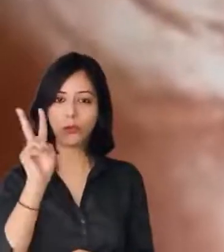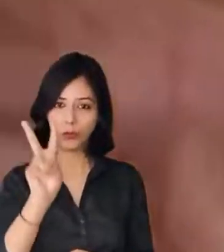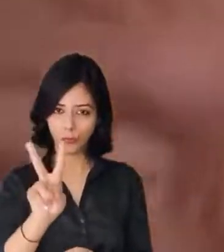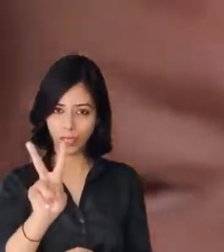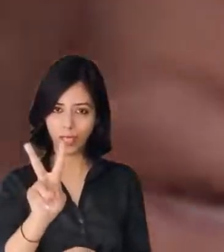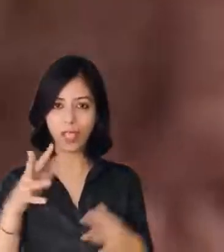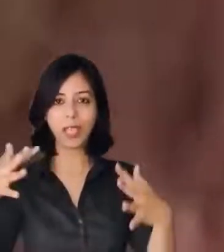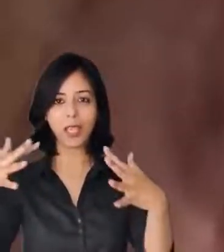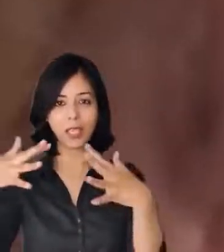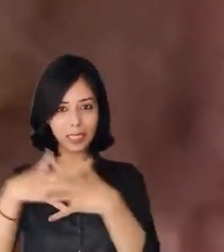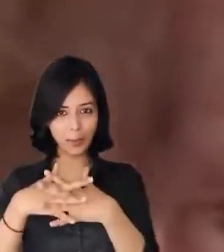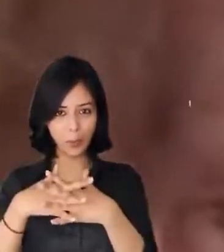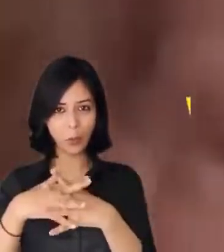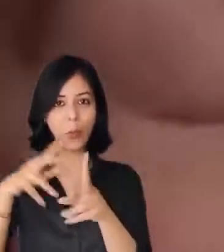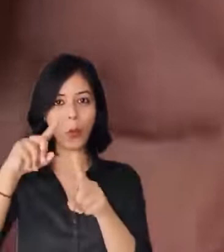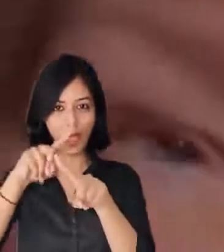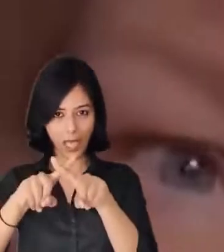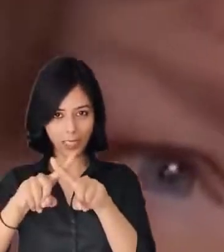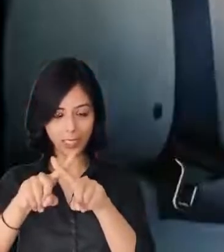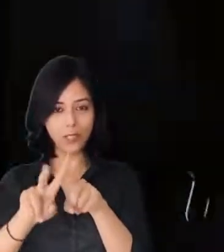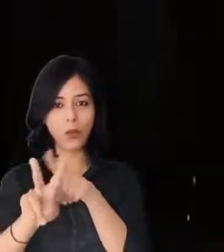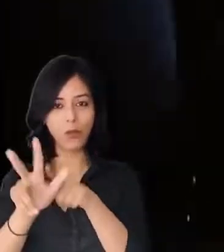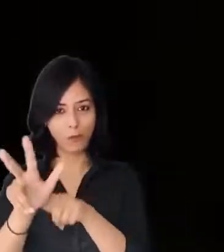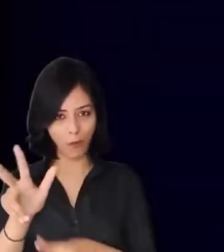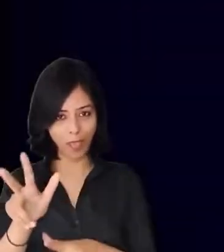me preguntaba, ¿qué le estaban haciendo?